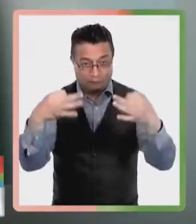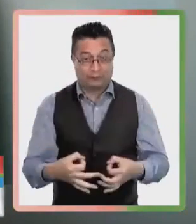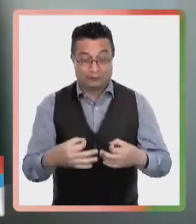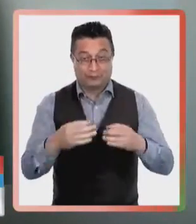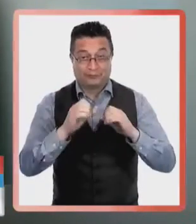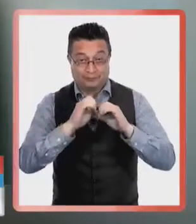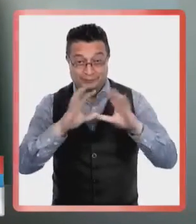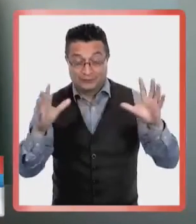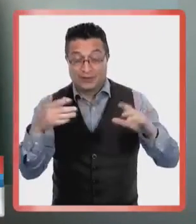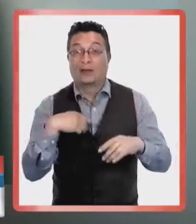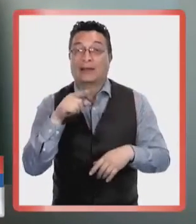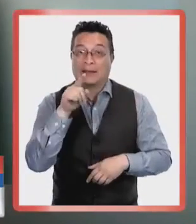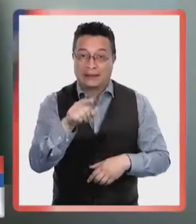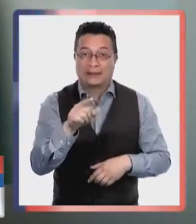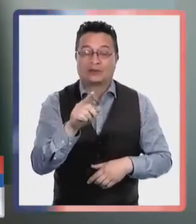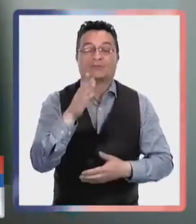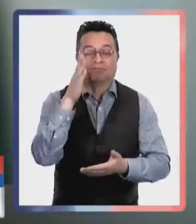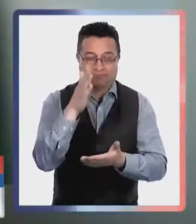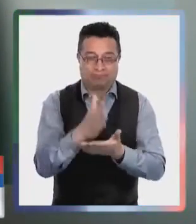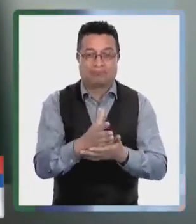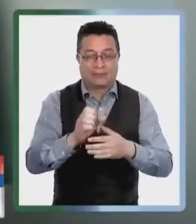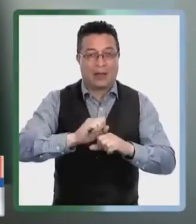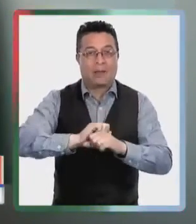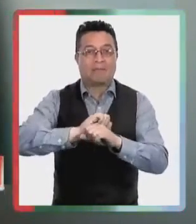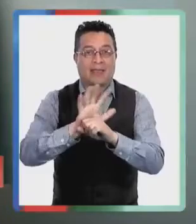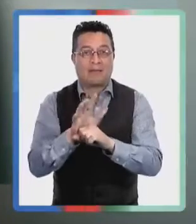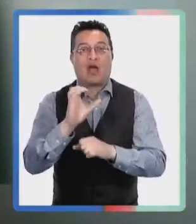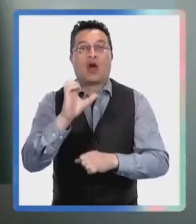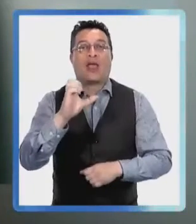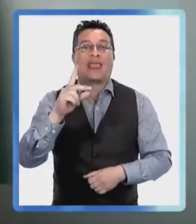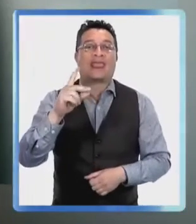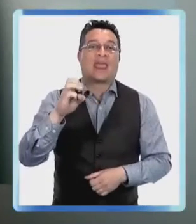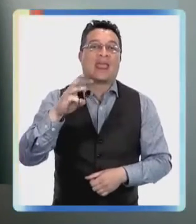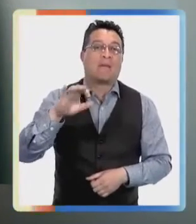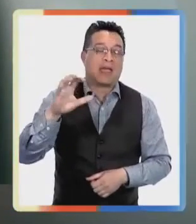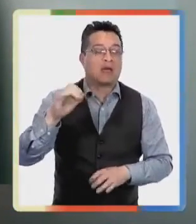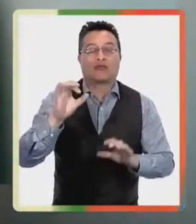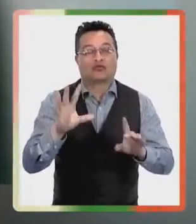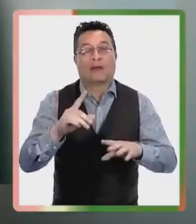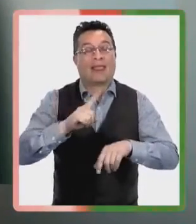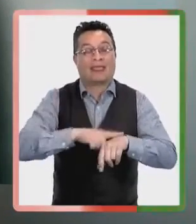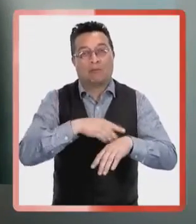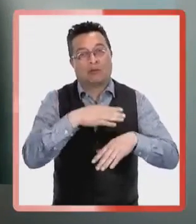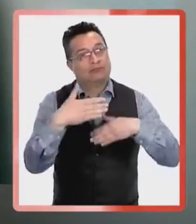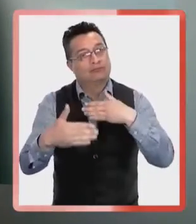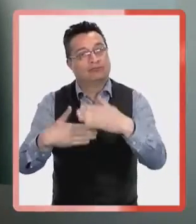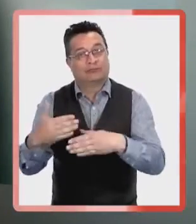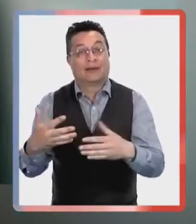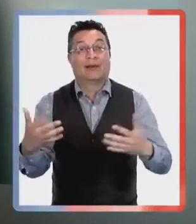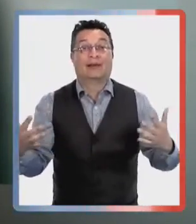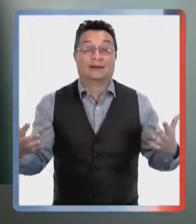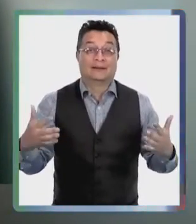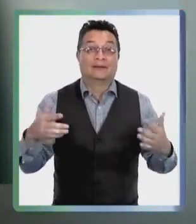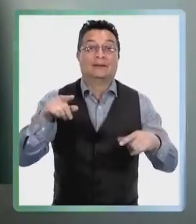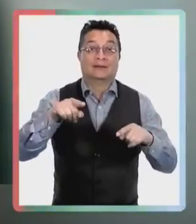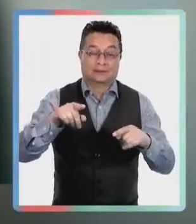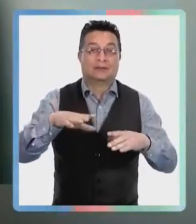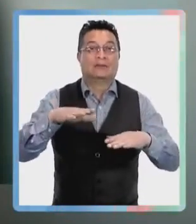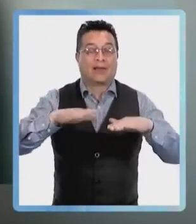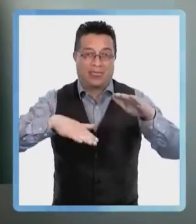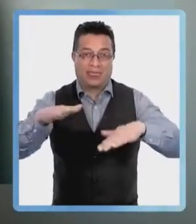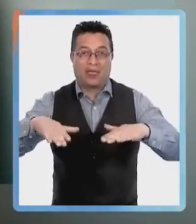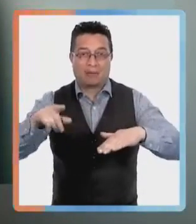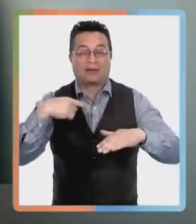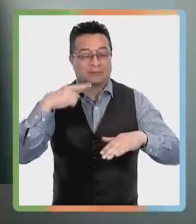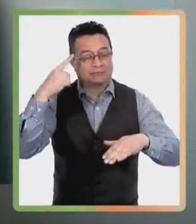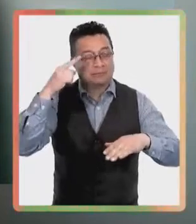que uno diga esto es lo que determina que sea una pandemia o que sea una endemia, es como el comportamiento en el tiempo. Así que es una